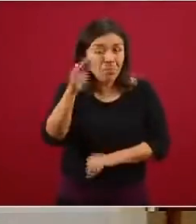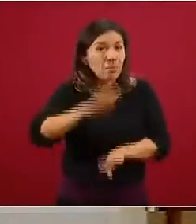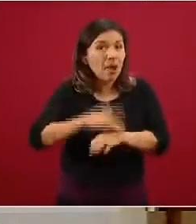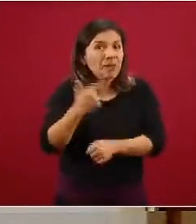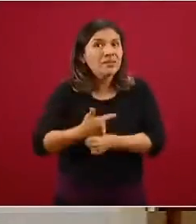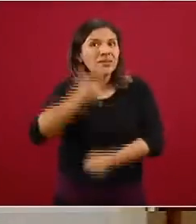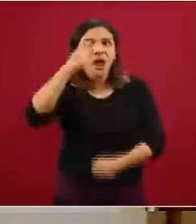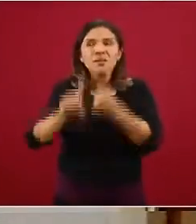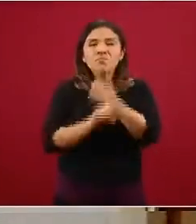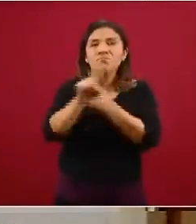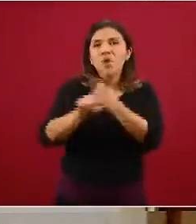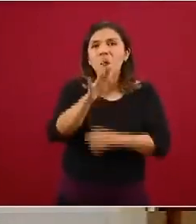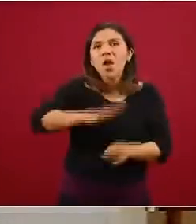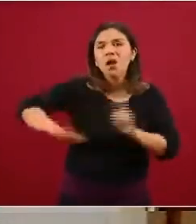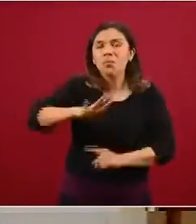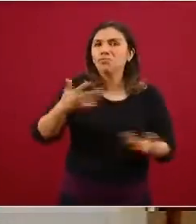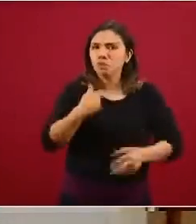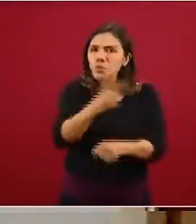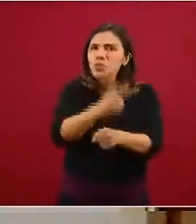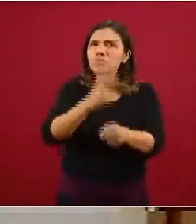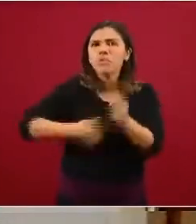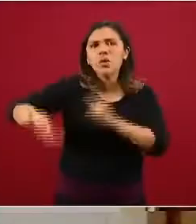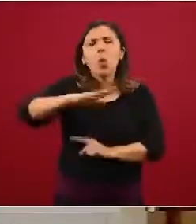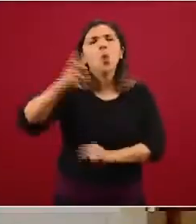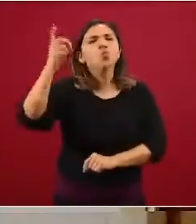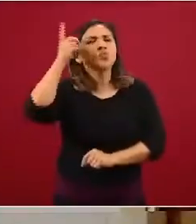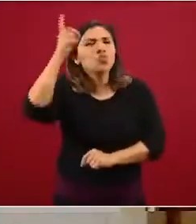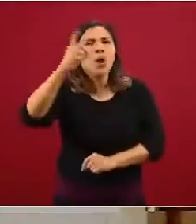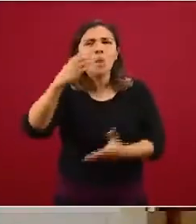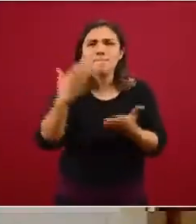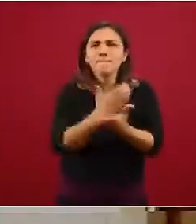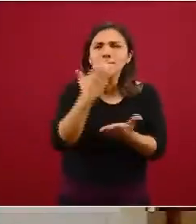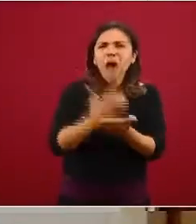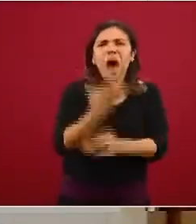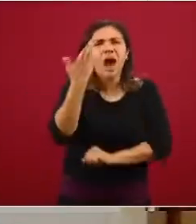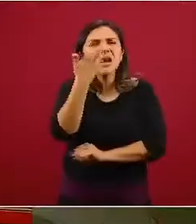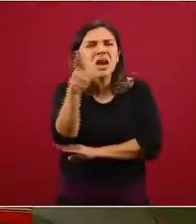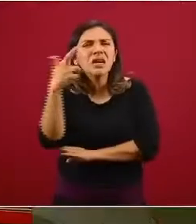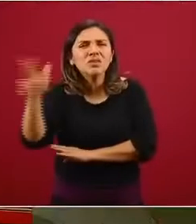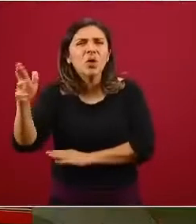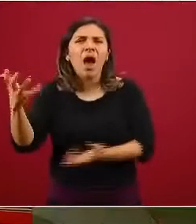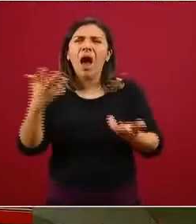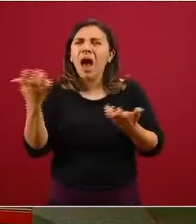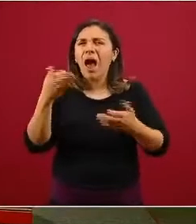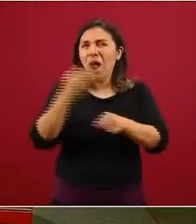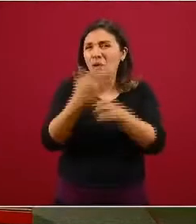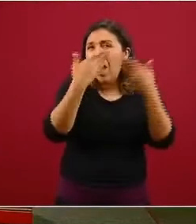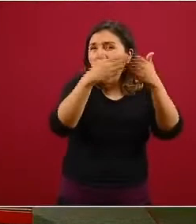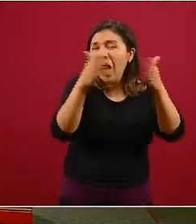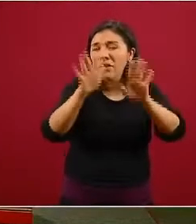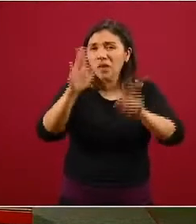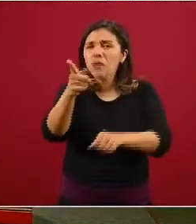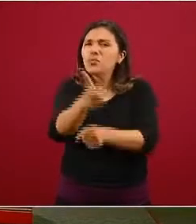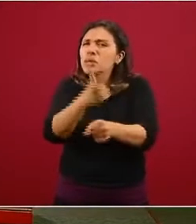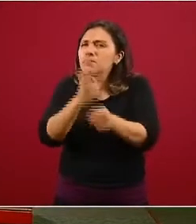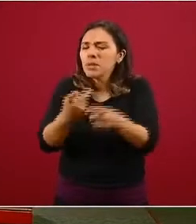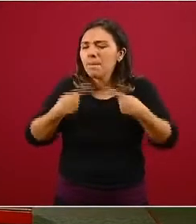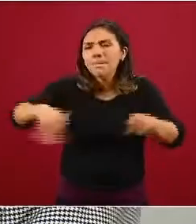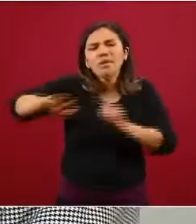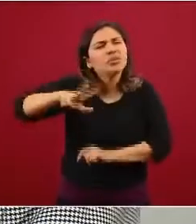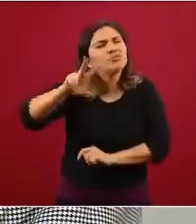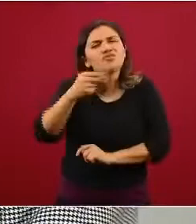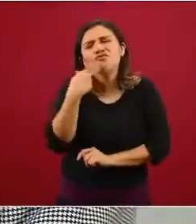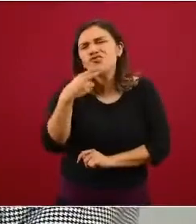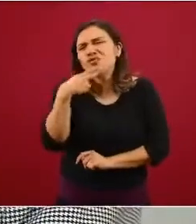la gravedad de la situación, estamos invitando a los dueños de bares, restaurantes y lugares que están operando a que inviten a la gente a